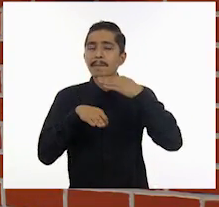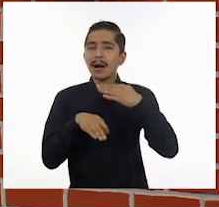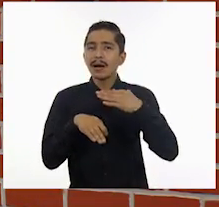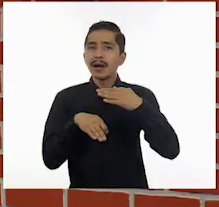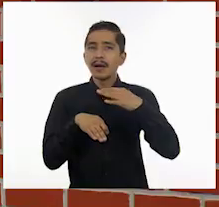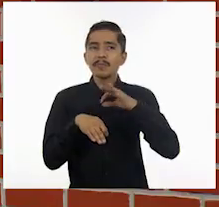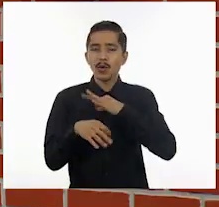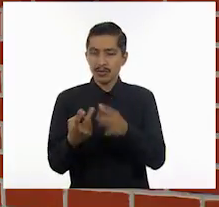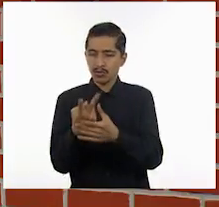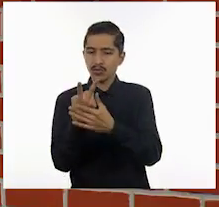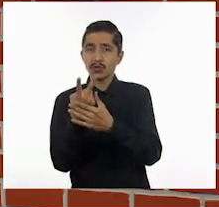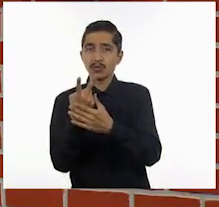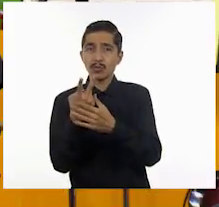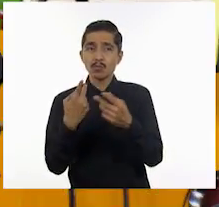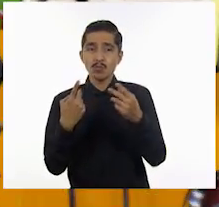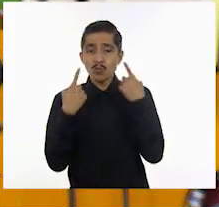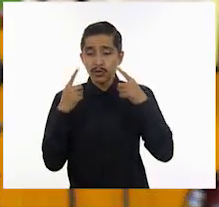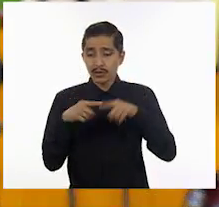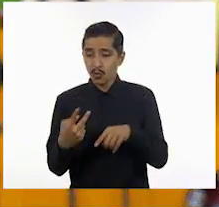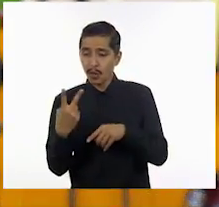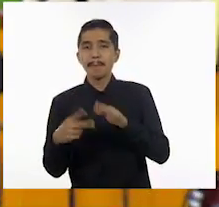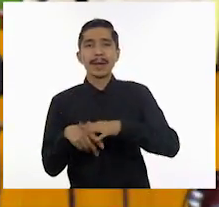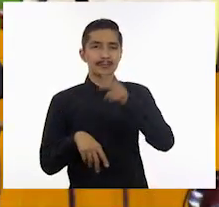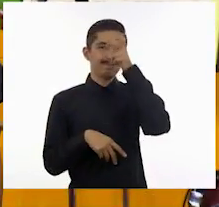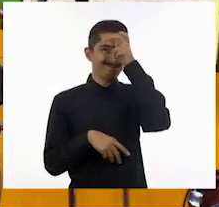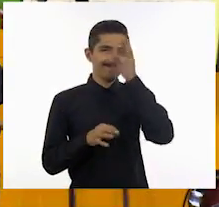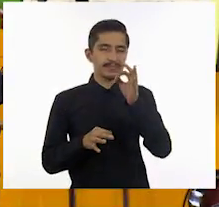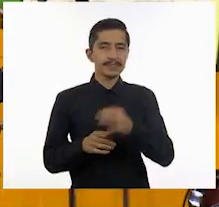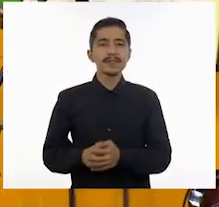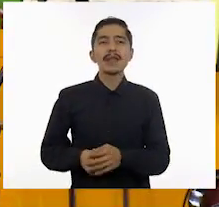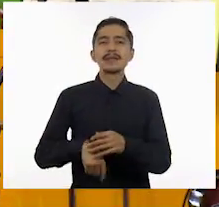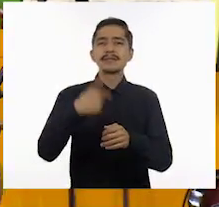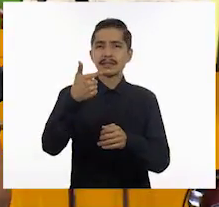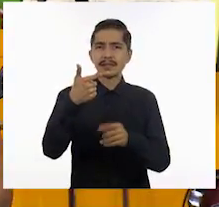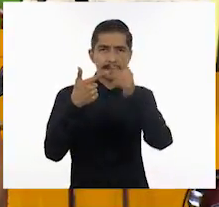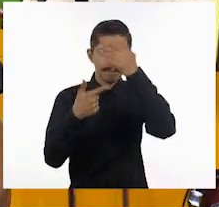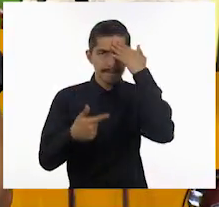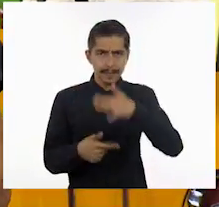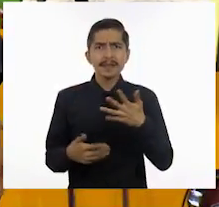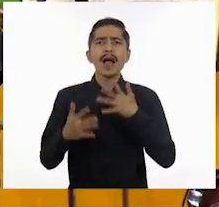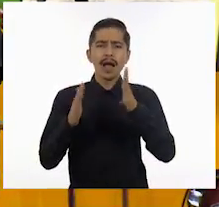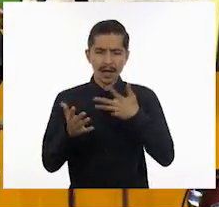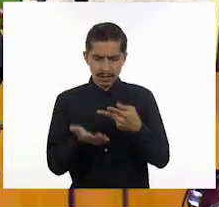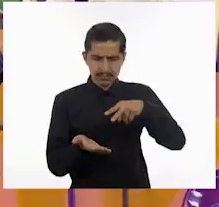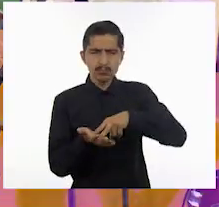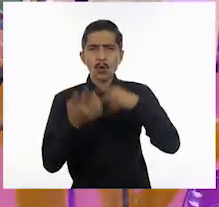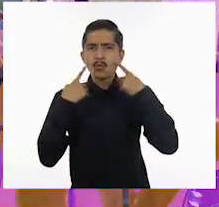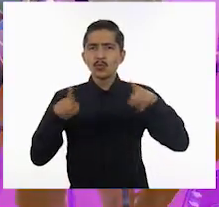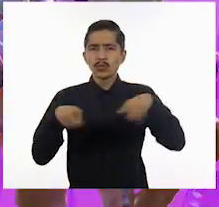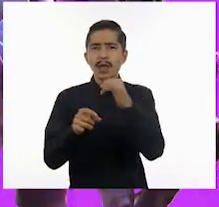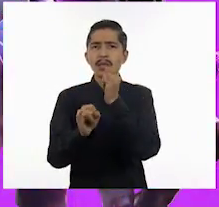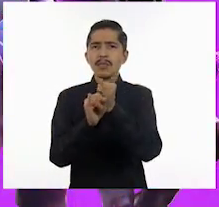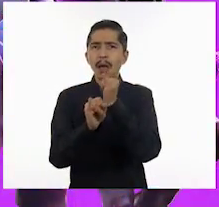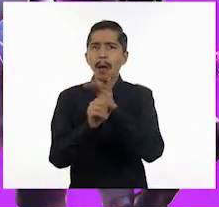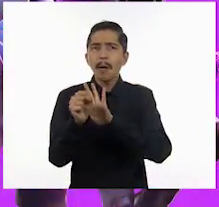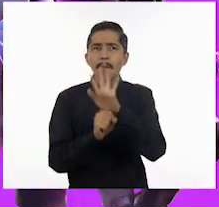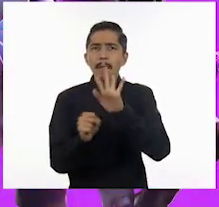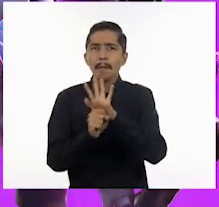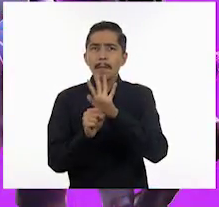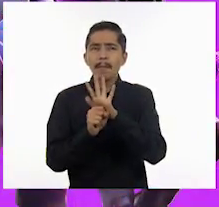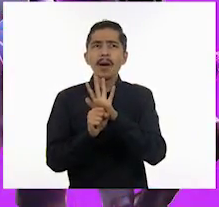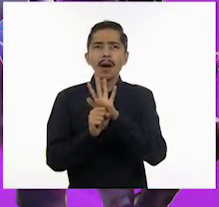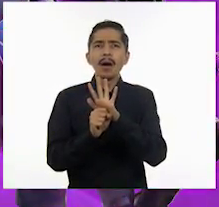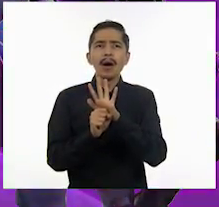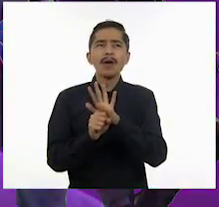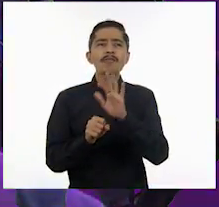músicos somos más inteligentes. 7. ¿Sabías que ya existen conciertos virtuales a través de las plataformas de juegos